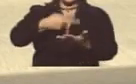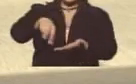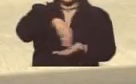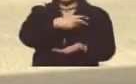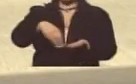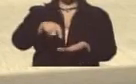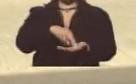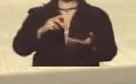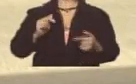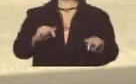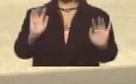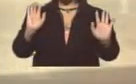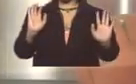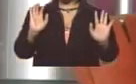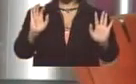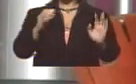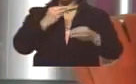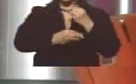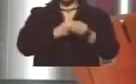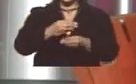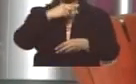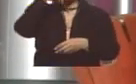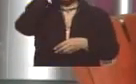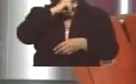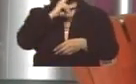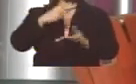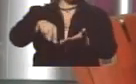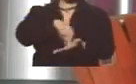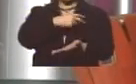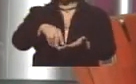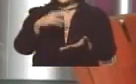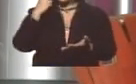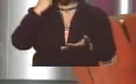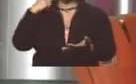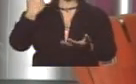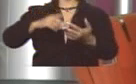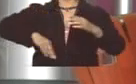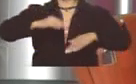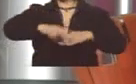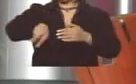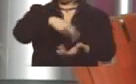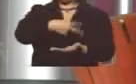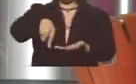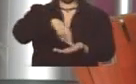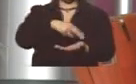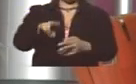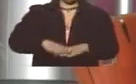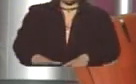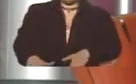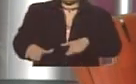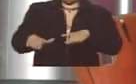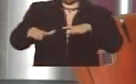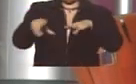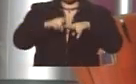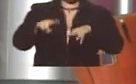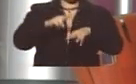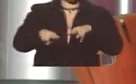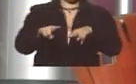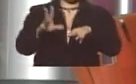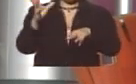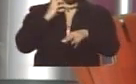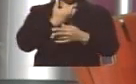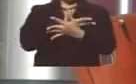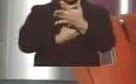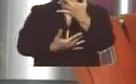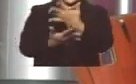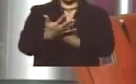de un joropo, tuyero. ¡Ah, caramba! Mi familia, bailadora de joropo, joroperos, desde que yo estaba pequeña,